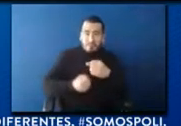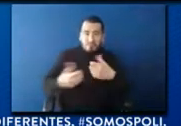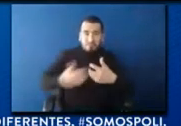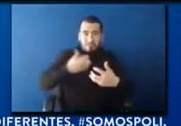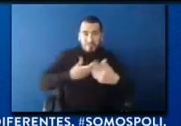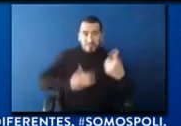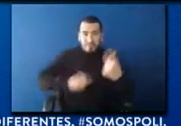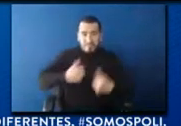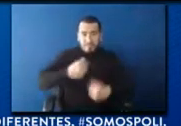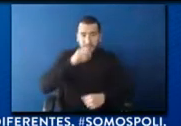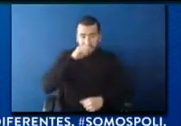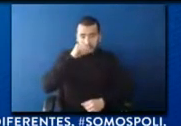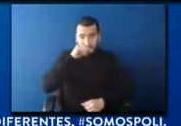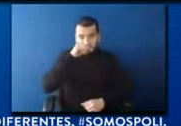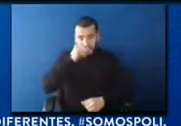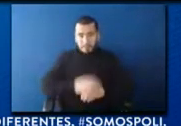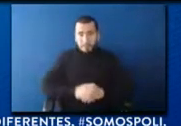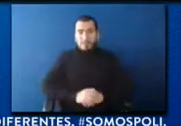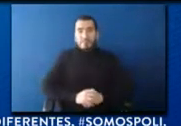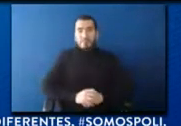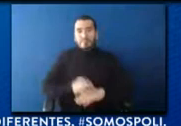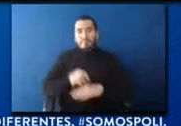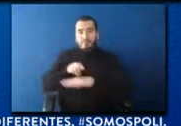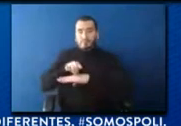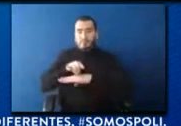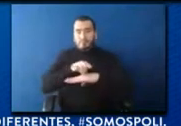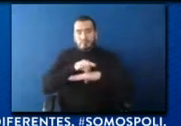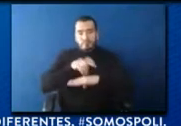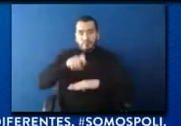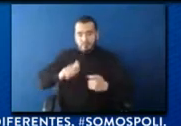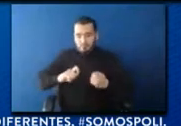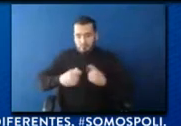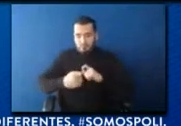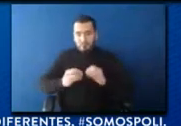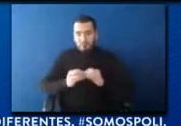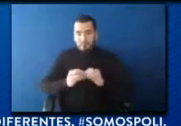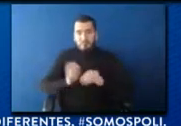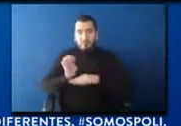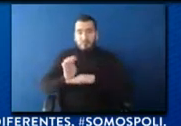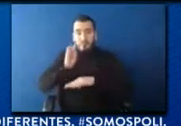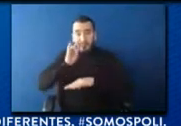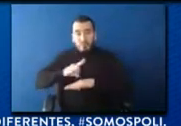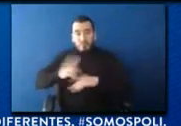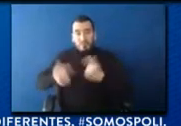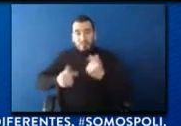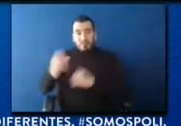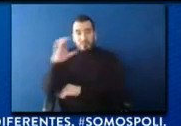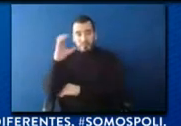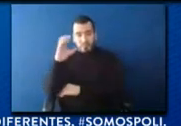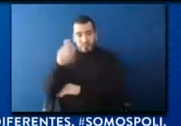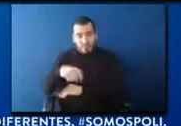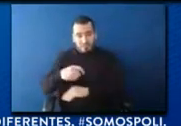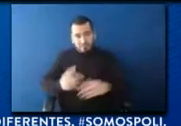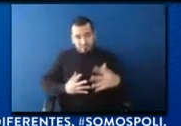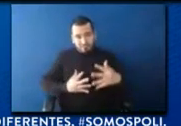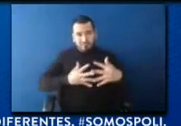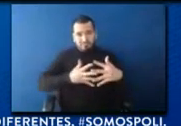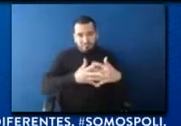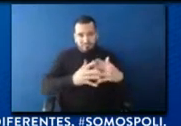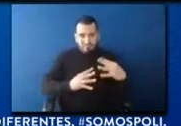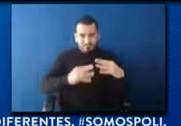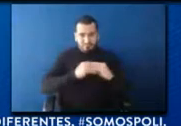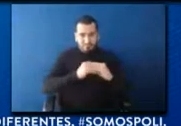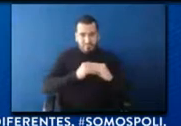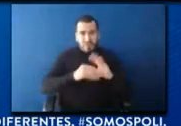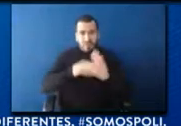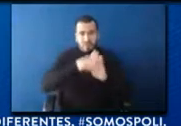La regulación tiene que cambiar, la superintendencia tiene que adoptarse unos nuevos esquemas, unas políticas de facilitación, una regulación